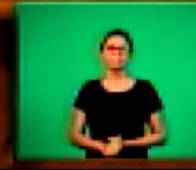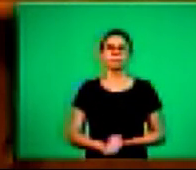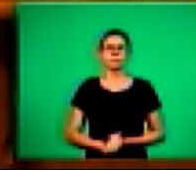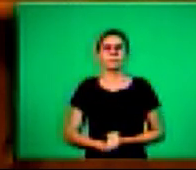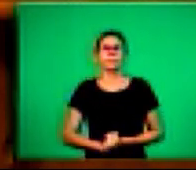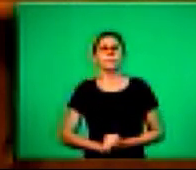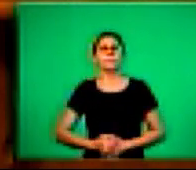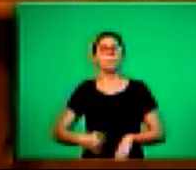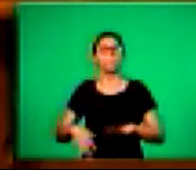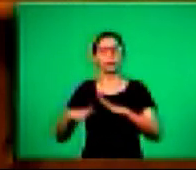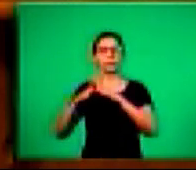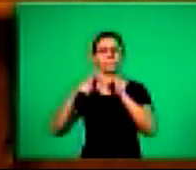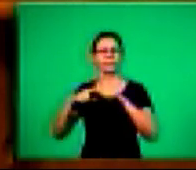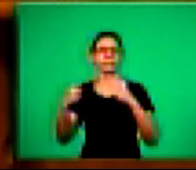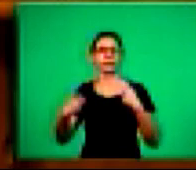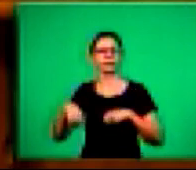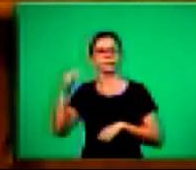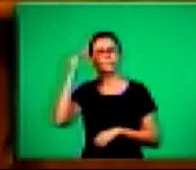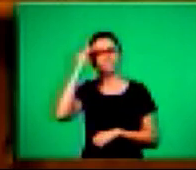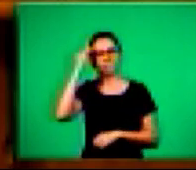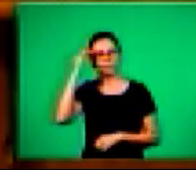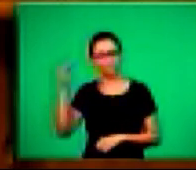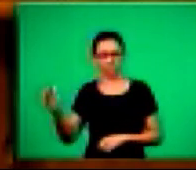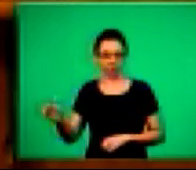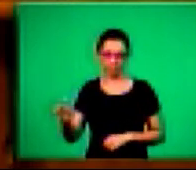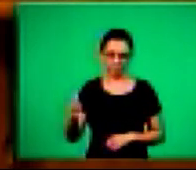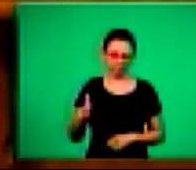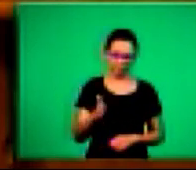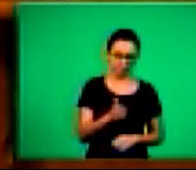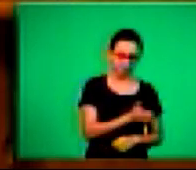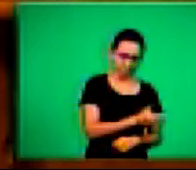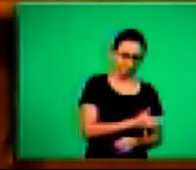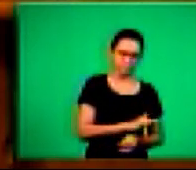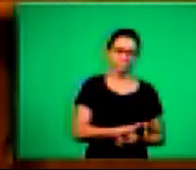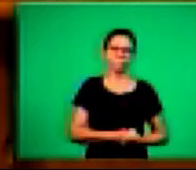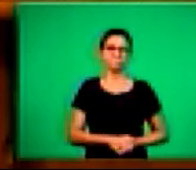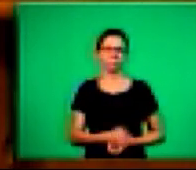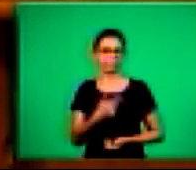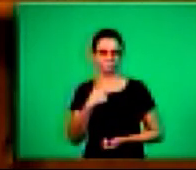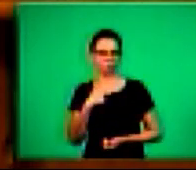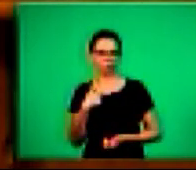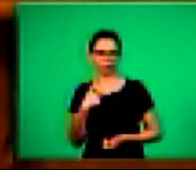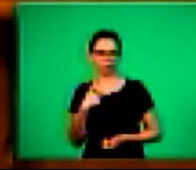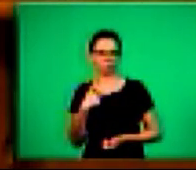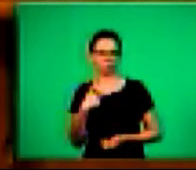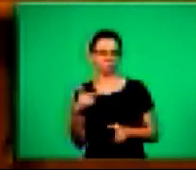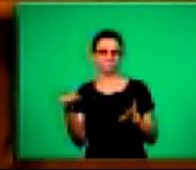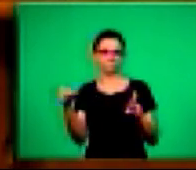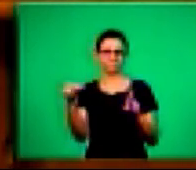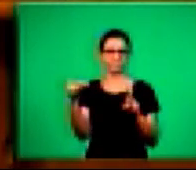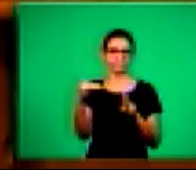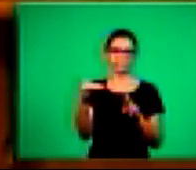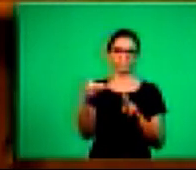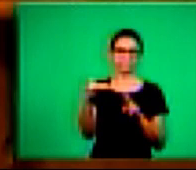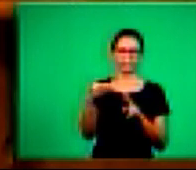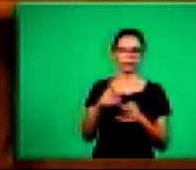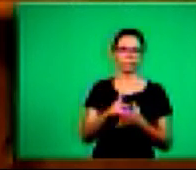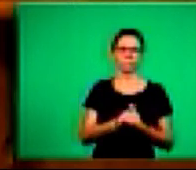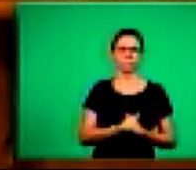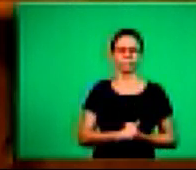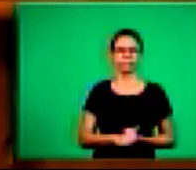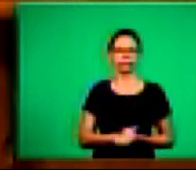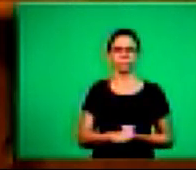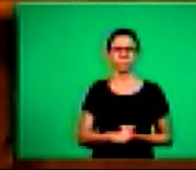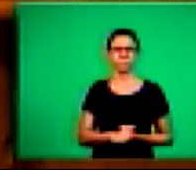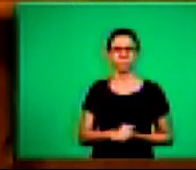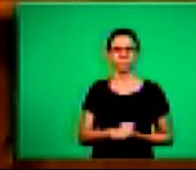es un entendimiento que la iglesia está teniendo en esta última hora vean mis hermanos yo me estoy refiriendo aquí a